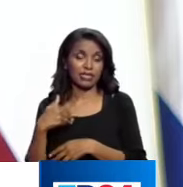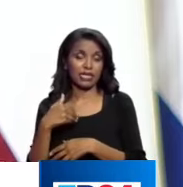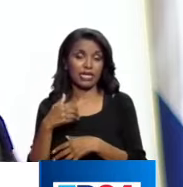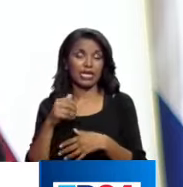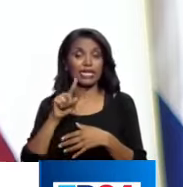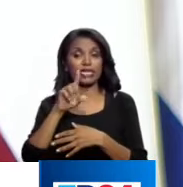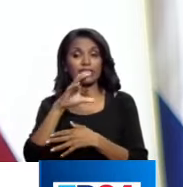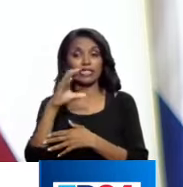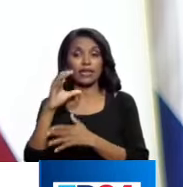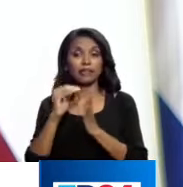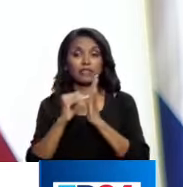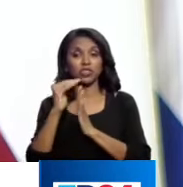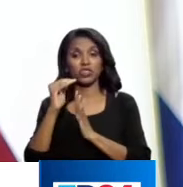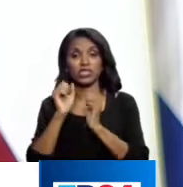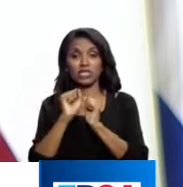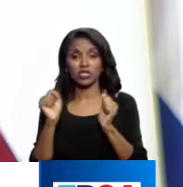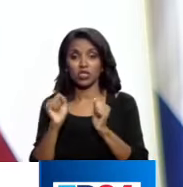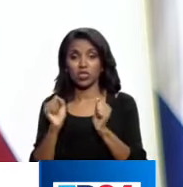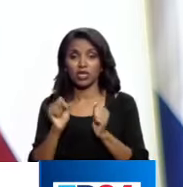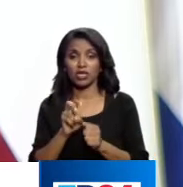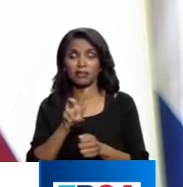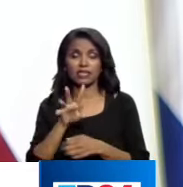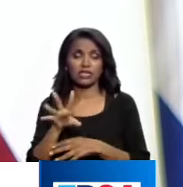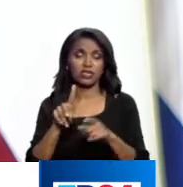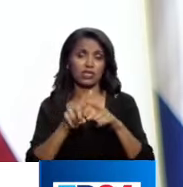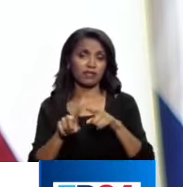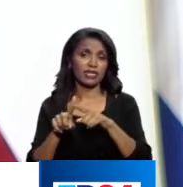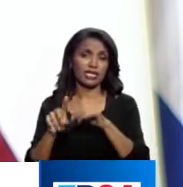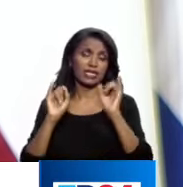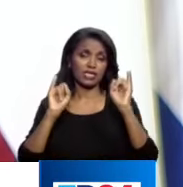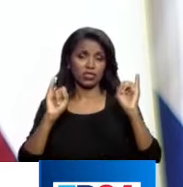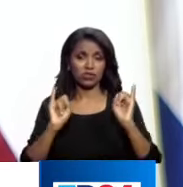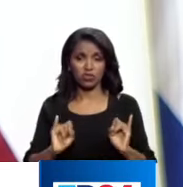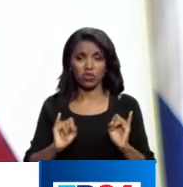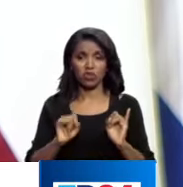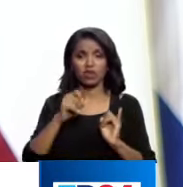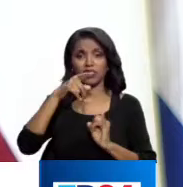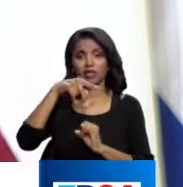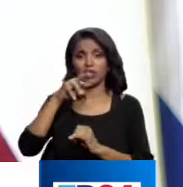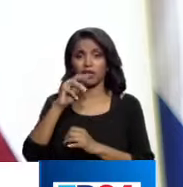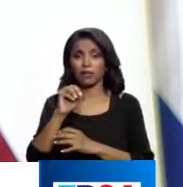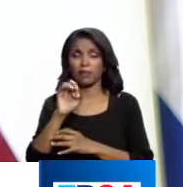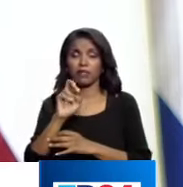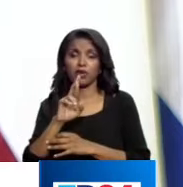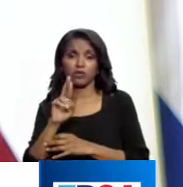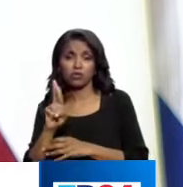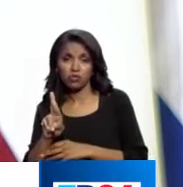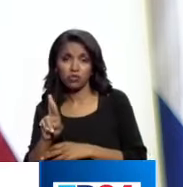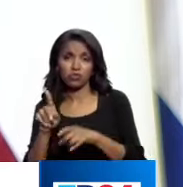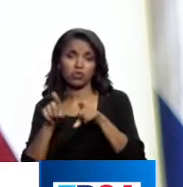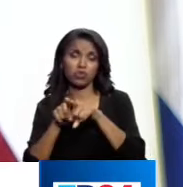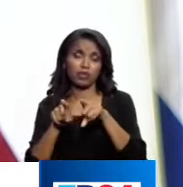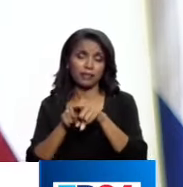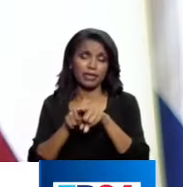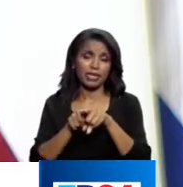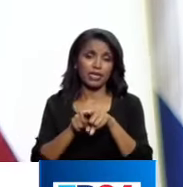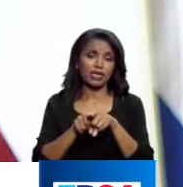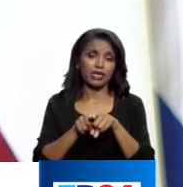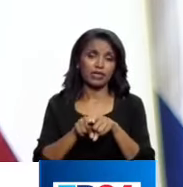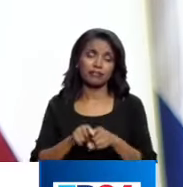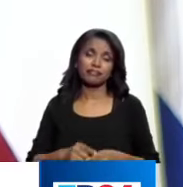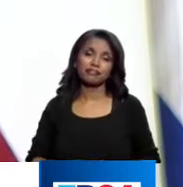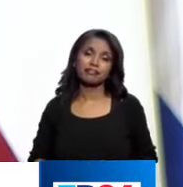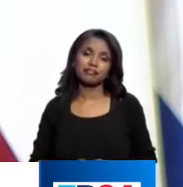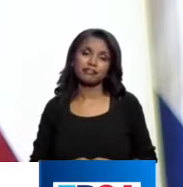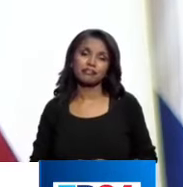de dólares en ese gabinete turístico que abarca 25 instituciones, que está PromTour, que está la Cámara, que está el Consejo y que también van a